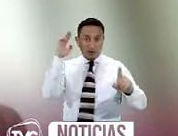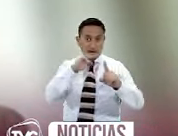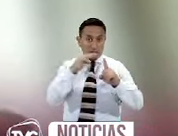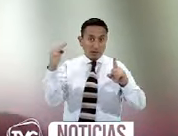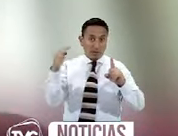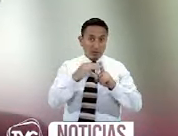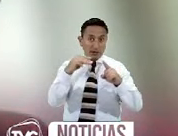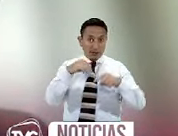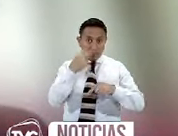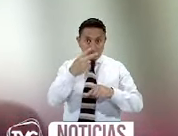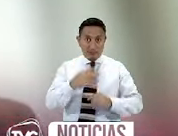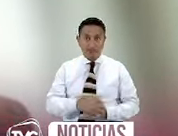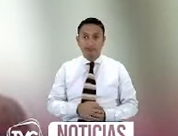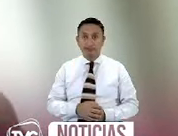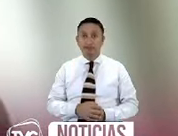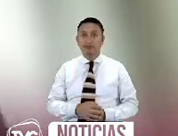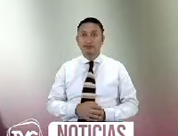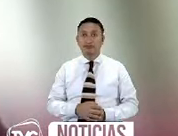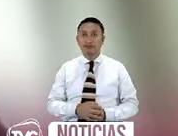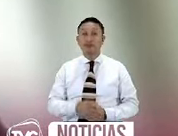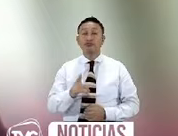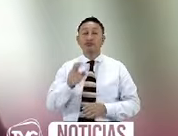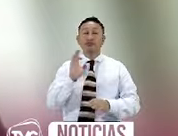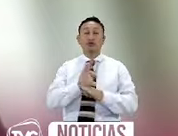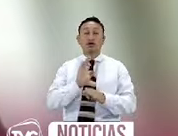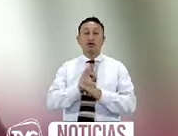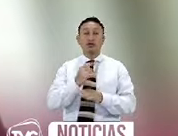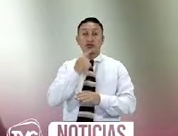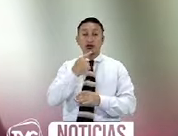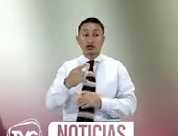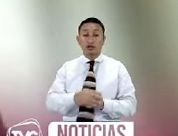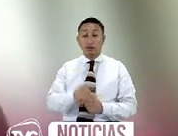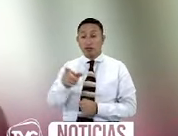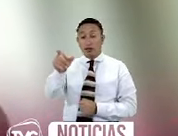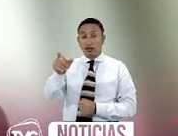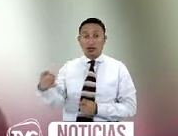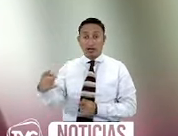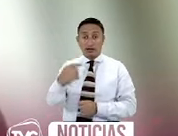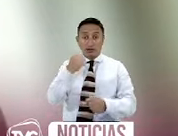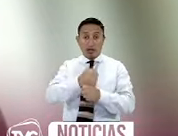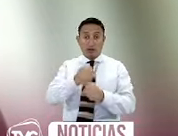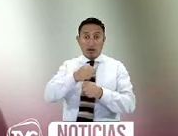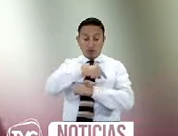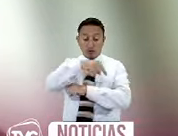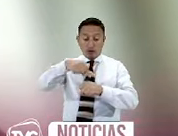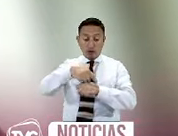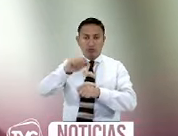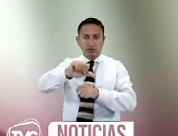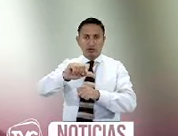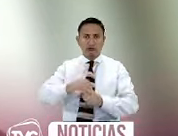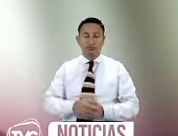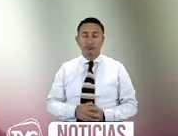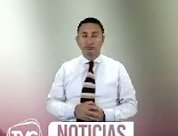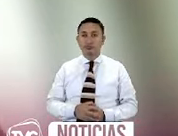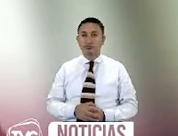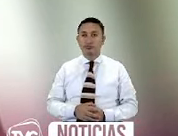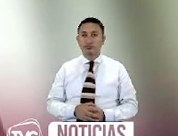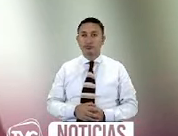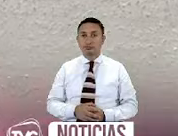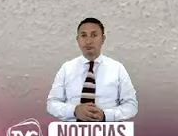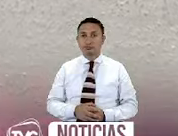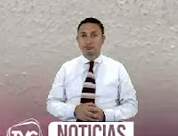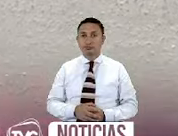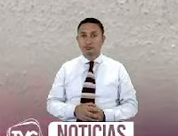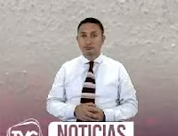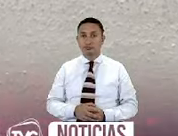jurídica y testigos que pueden a su vez corroborar el tiempo de permanencia dentro del espacio de trabajo.